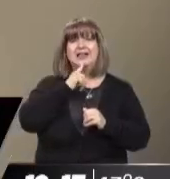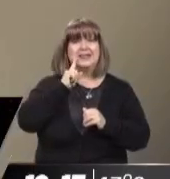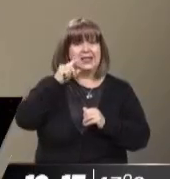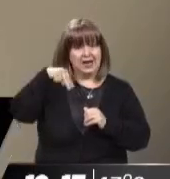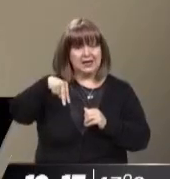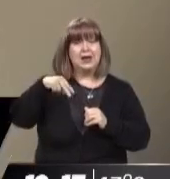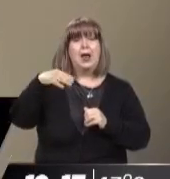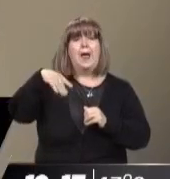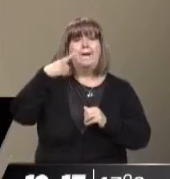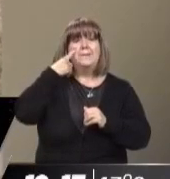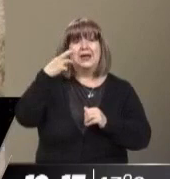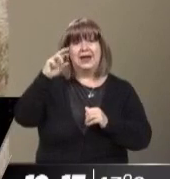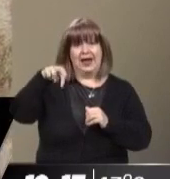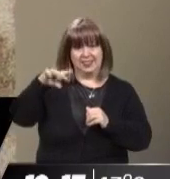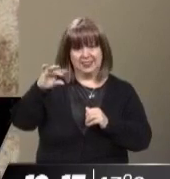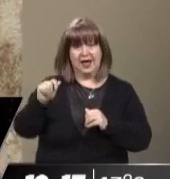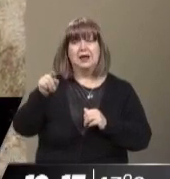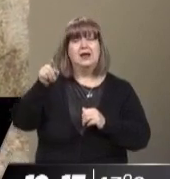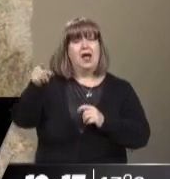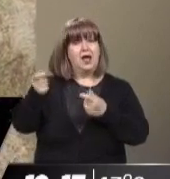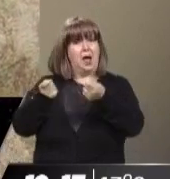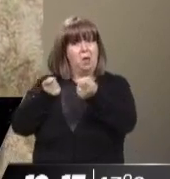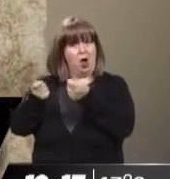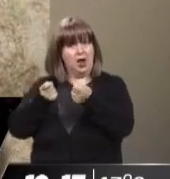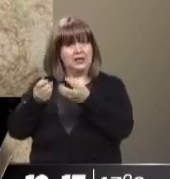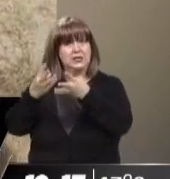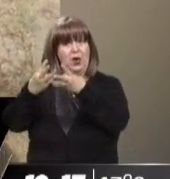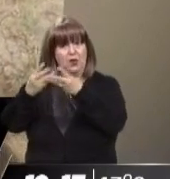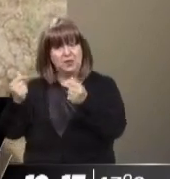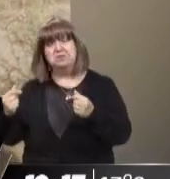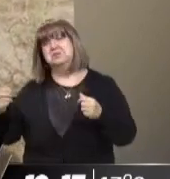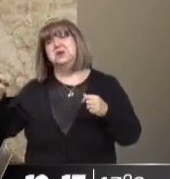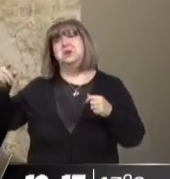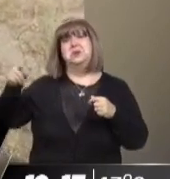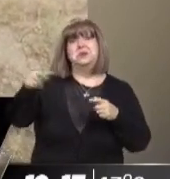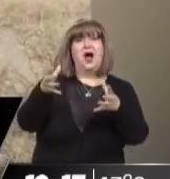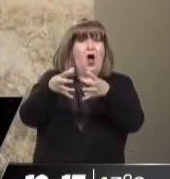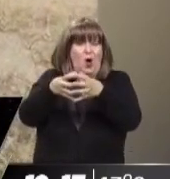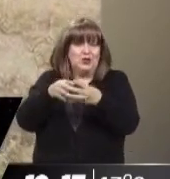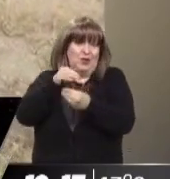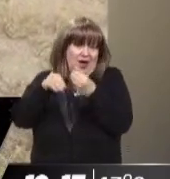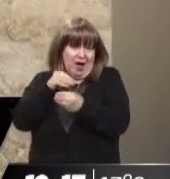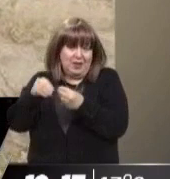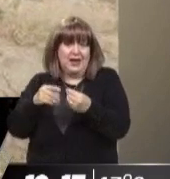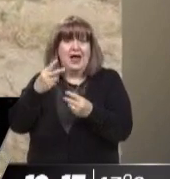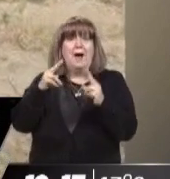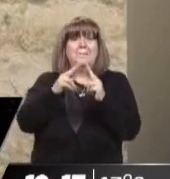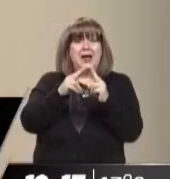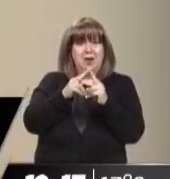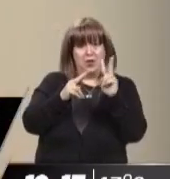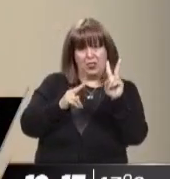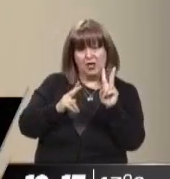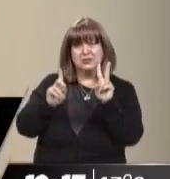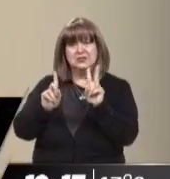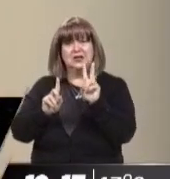el departamento de Rivadavia llamado La Guapa. Allí él iba, había ido con unos familiares, con dos primos,